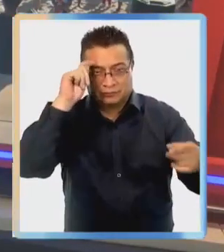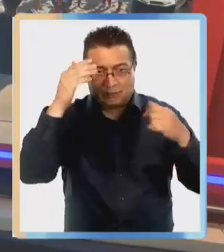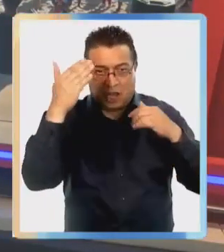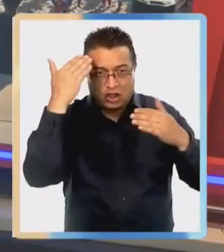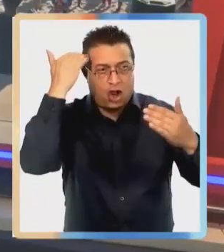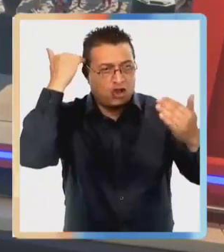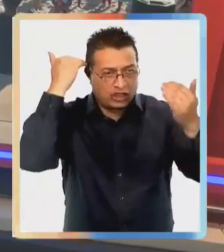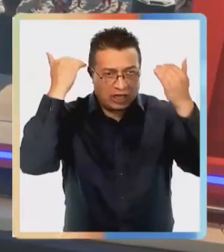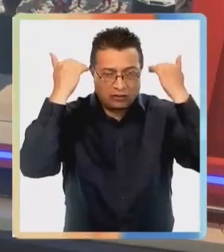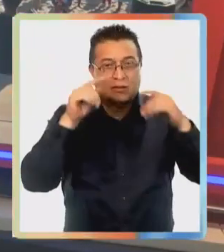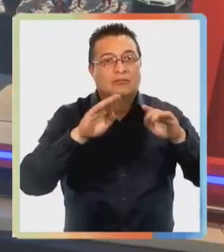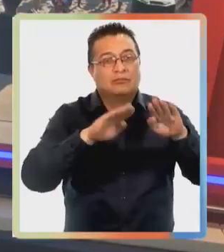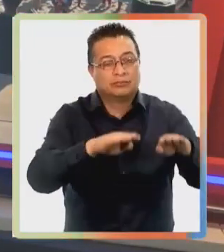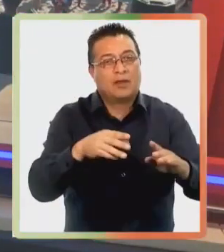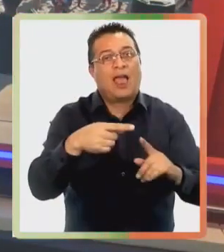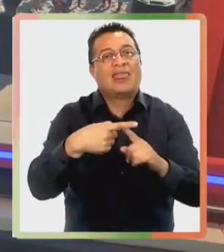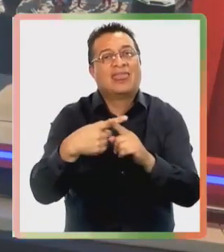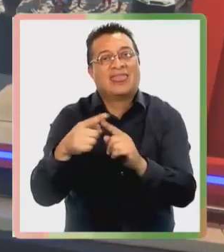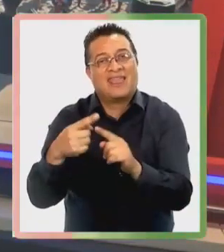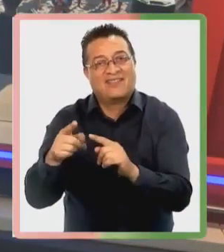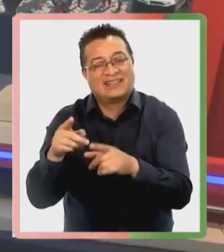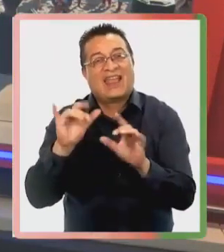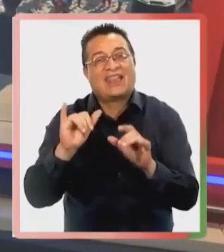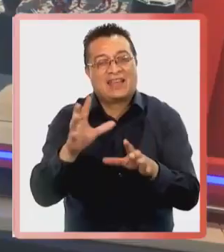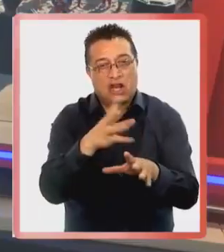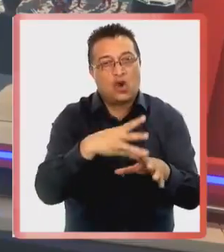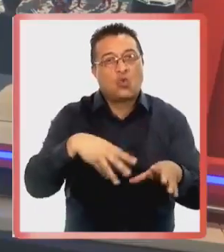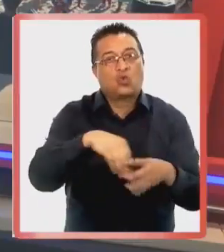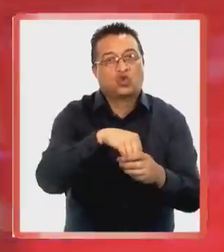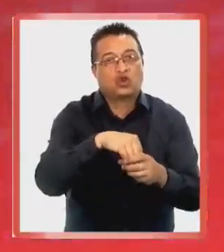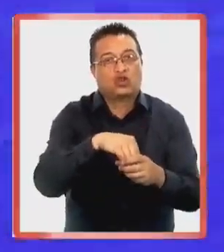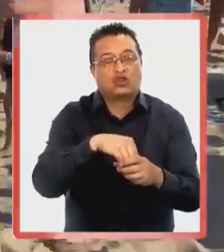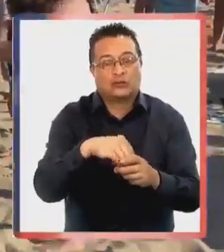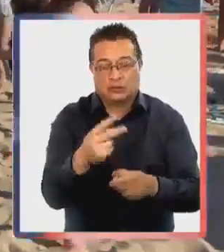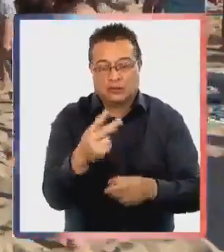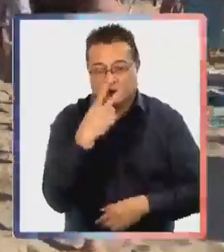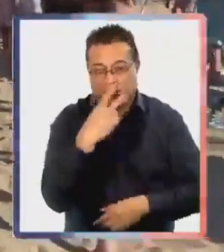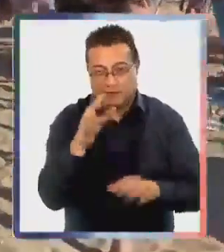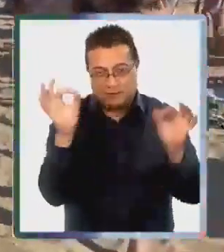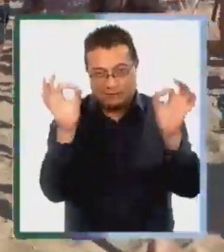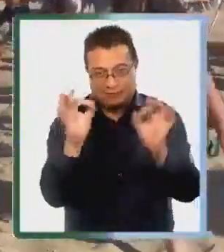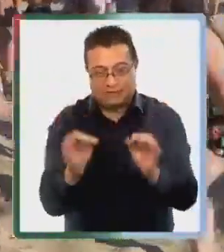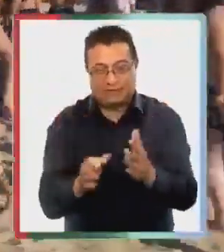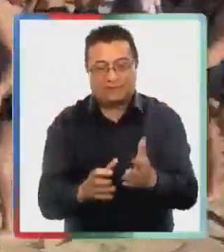la inclusión. Red Noticias con los detalles de la actividad.